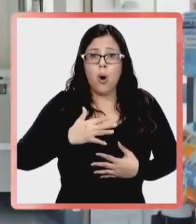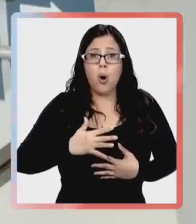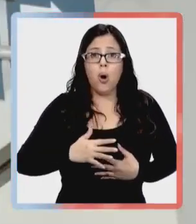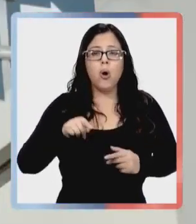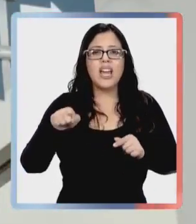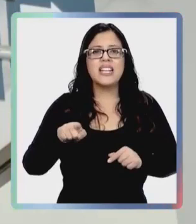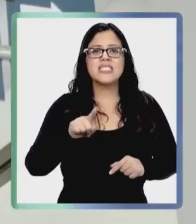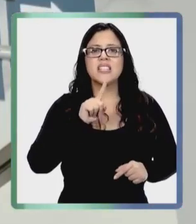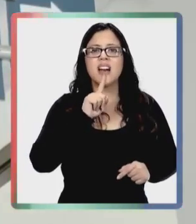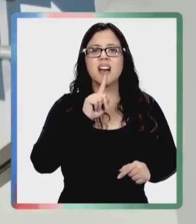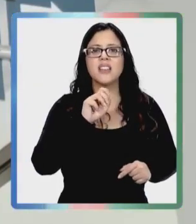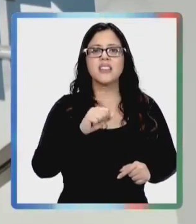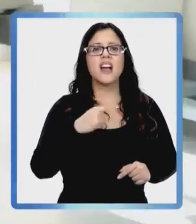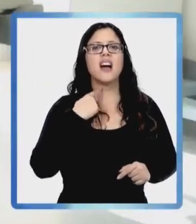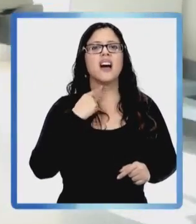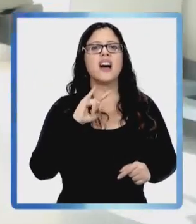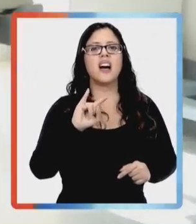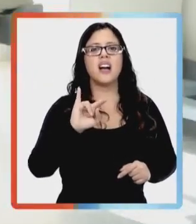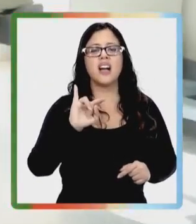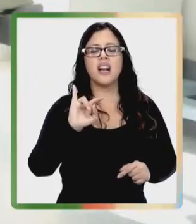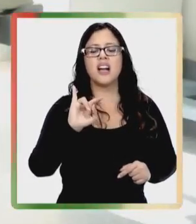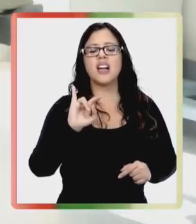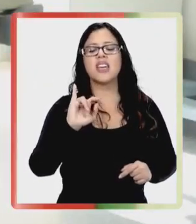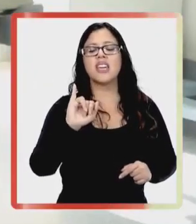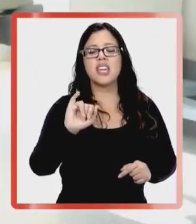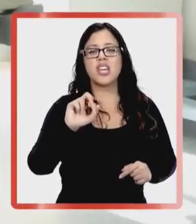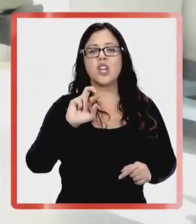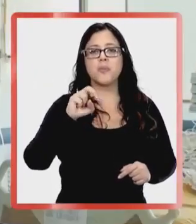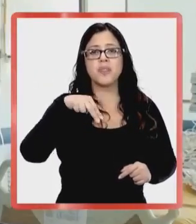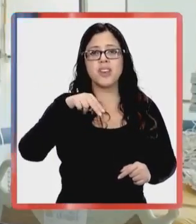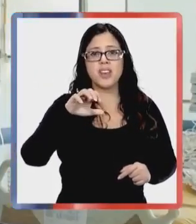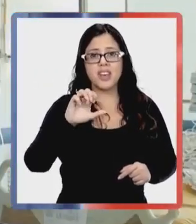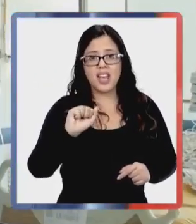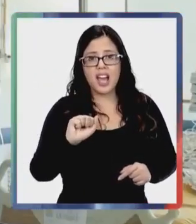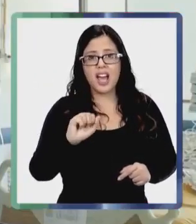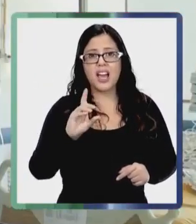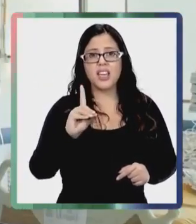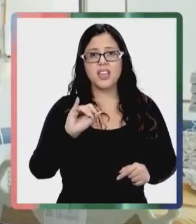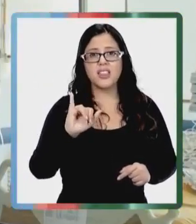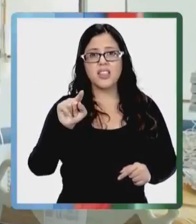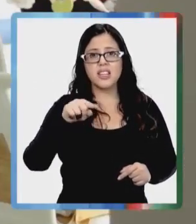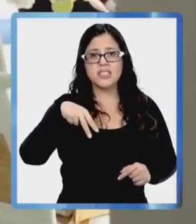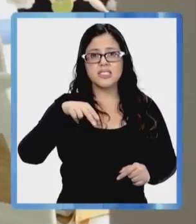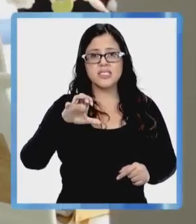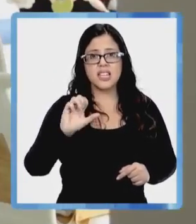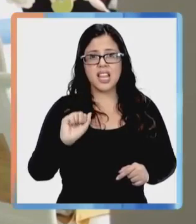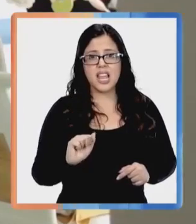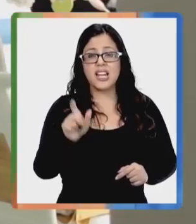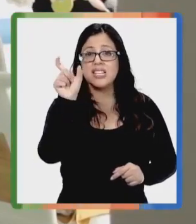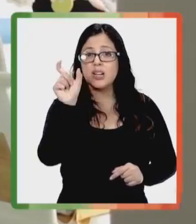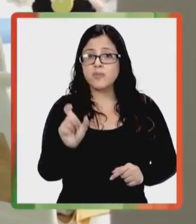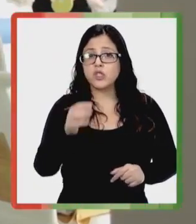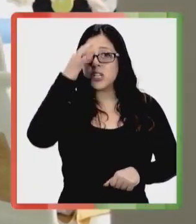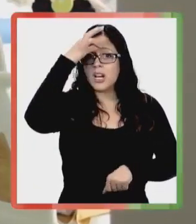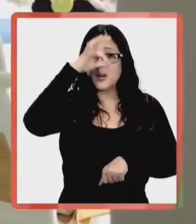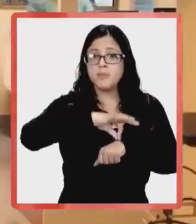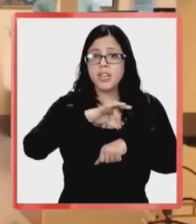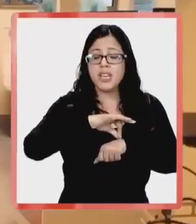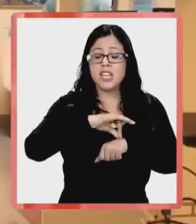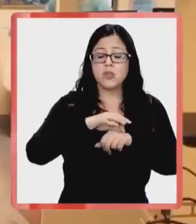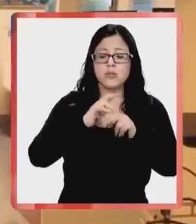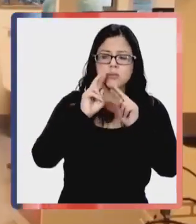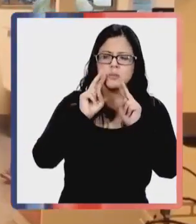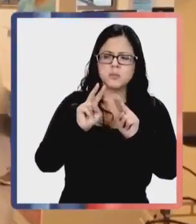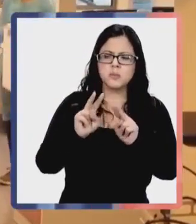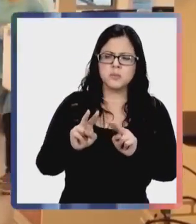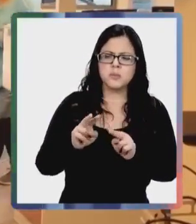la taquipnea y la disnea. La disnea es una sensación subjetiva, faltar aire, pero el médico con experiencia observa a un paciente y sabe cuando